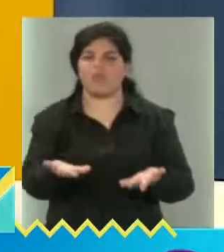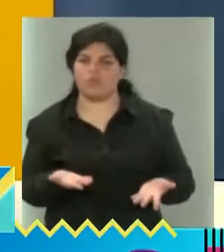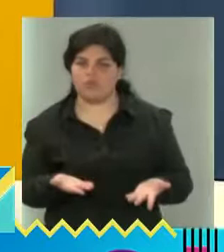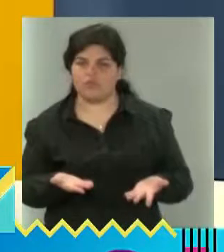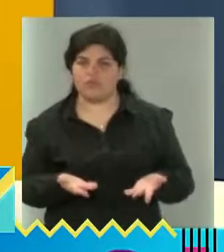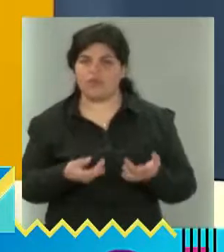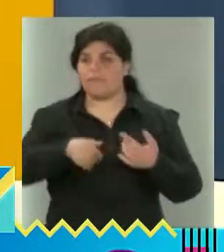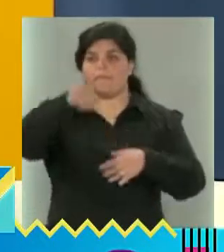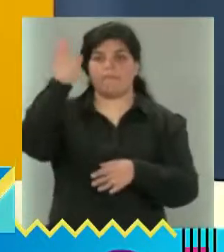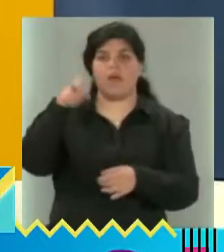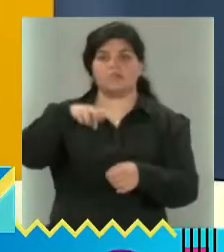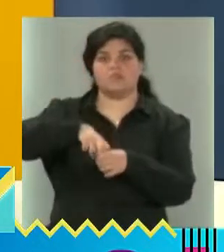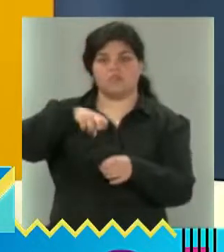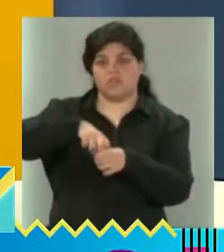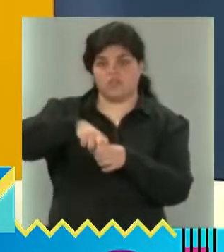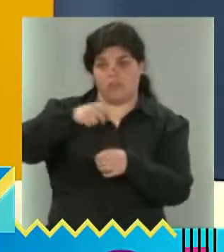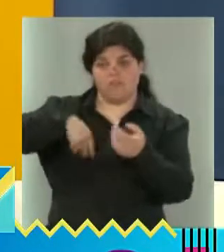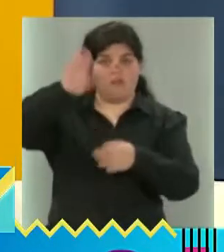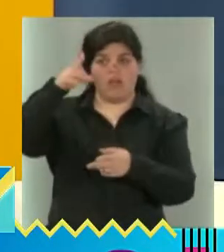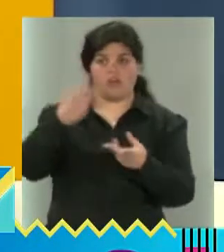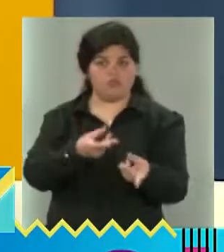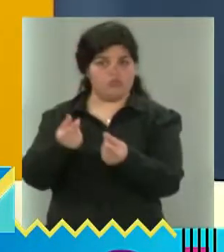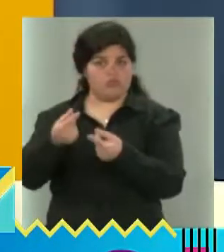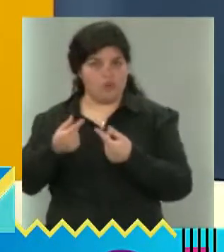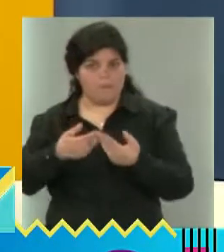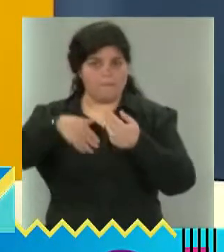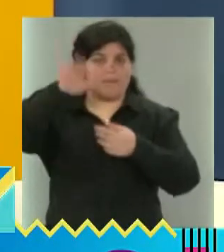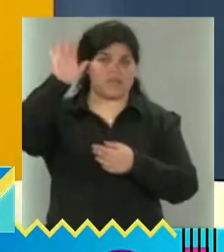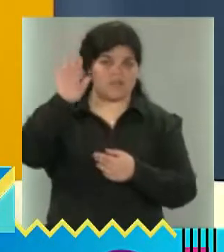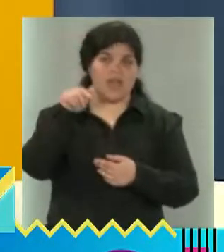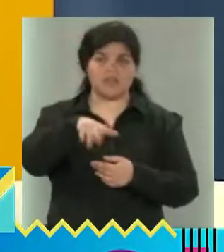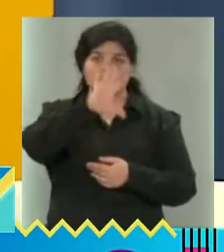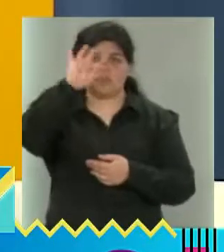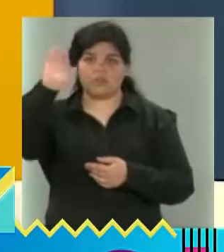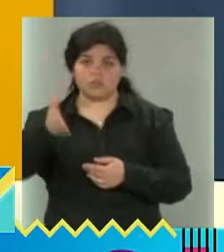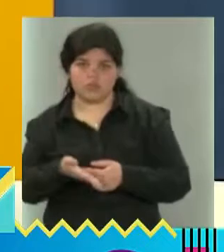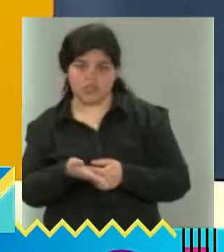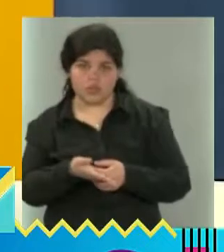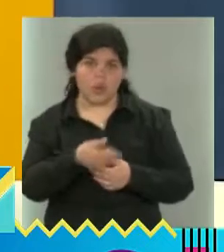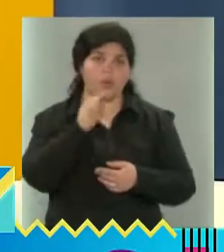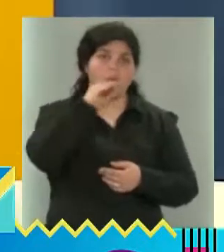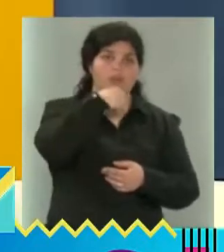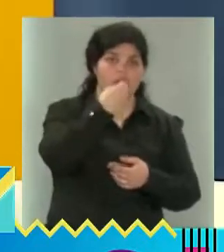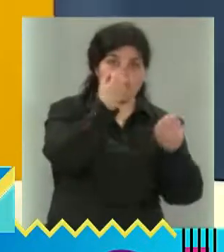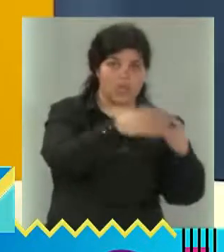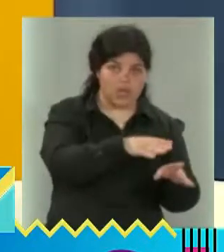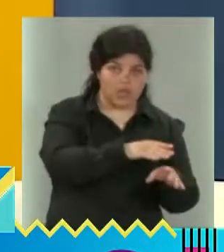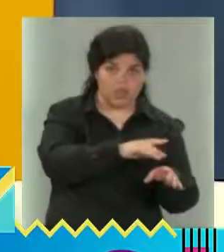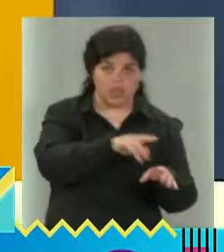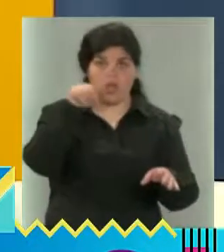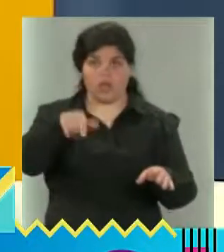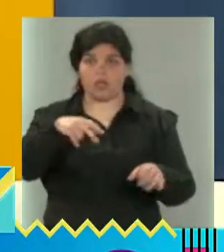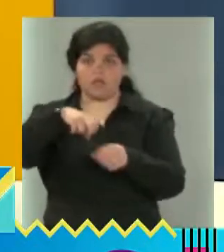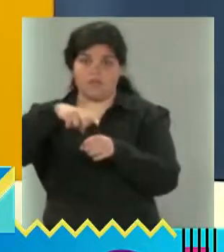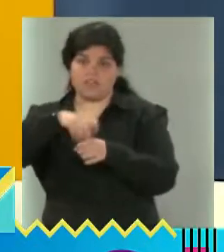ha ganado frente al vino consumo, pero ha ganado solamente el 50% de lo que el vino perdió. El otro 50% lo ganaron las bebidas